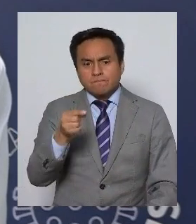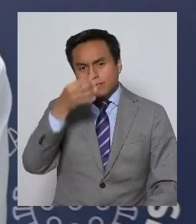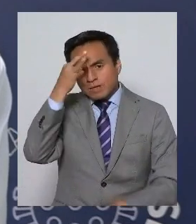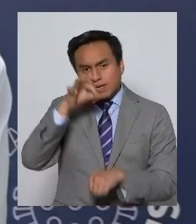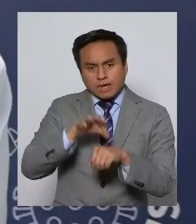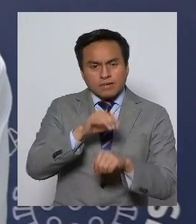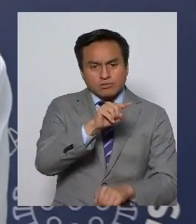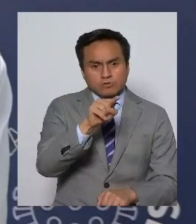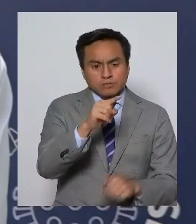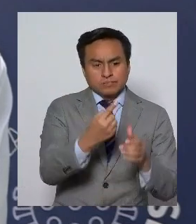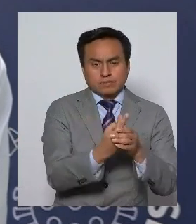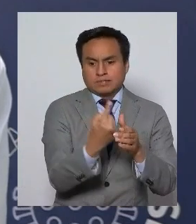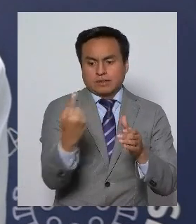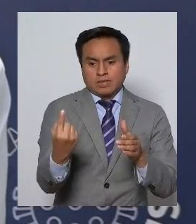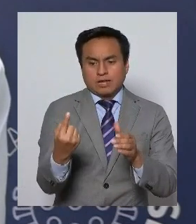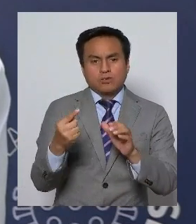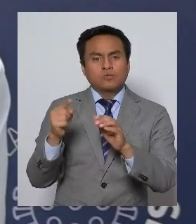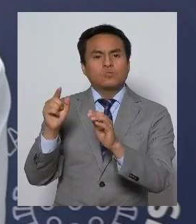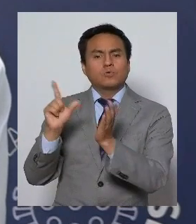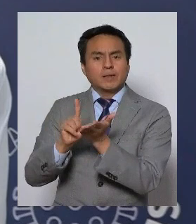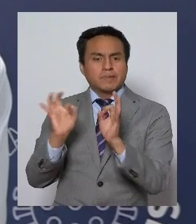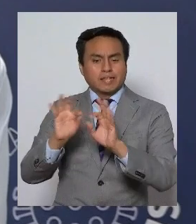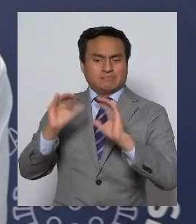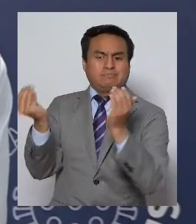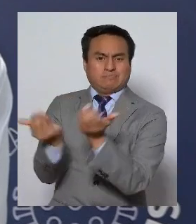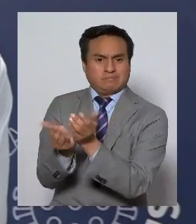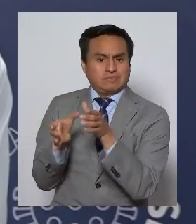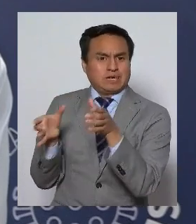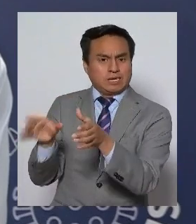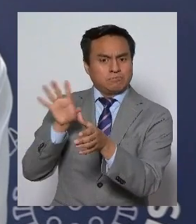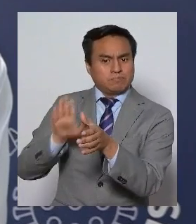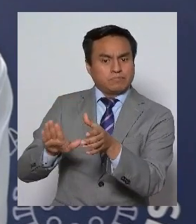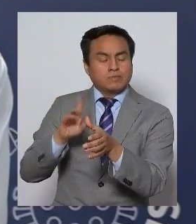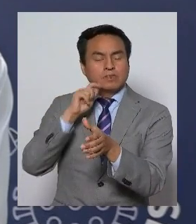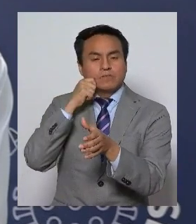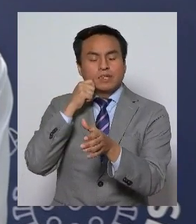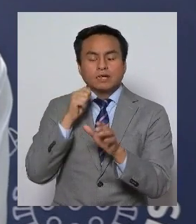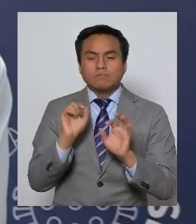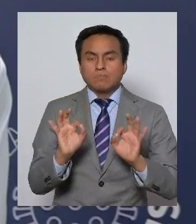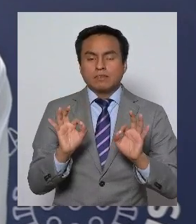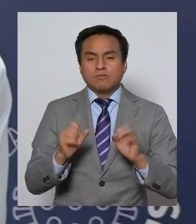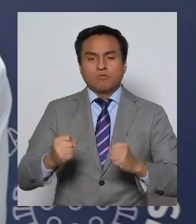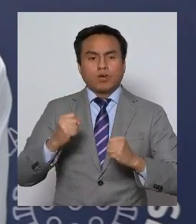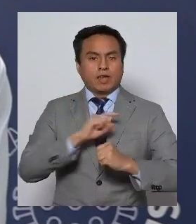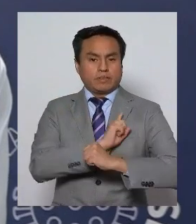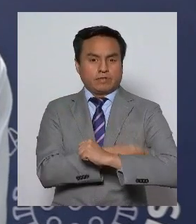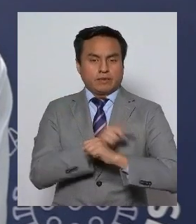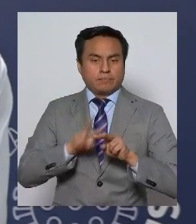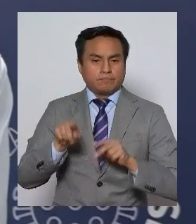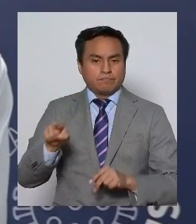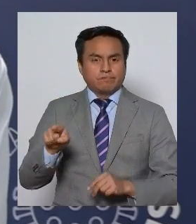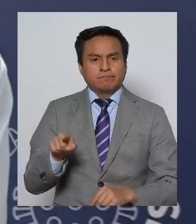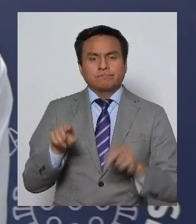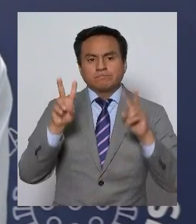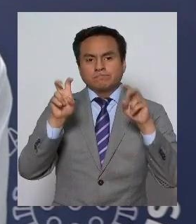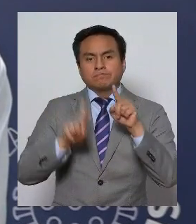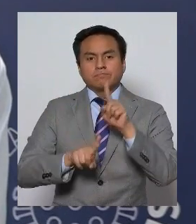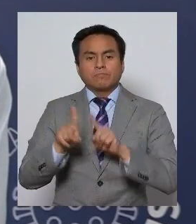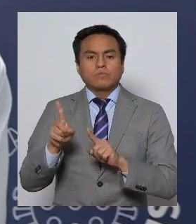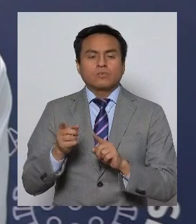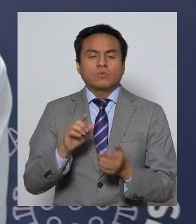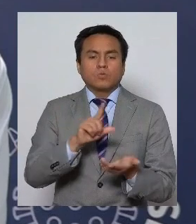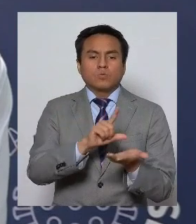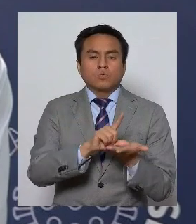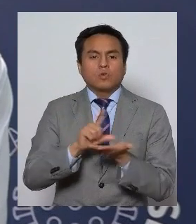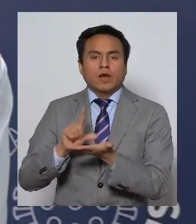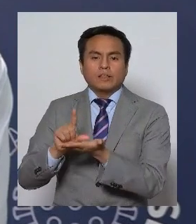casos y aislarlos en residencias sanitarias va a tener un acento mucho más fuerte en lugares